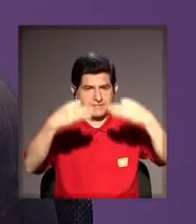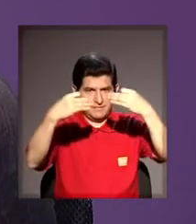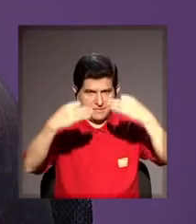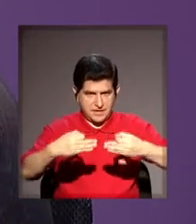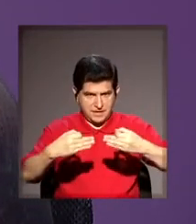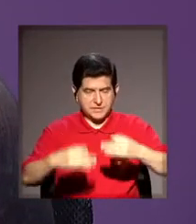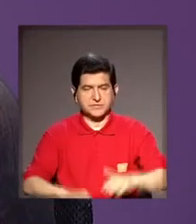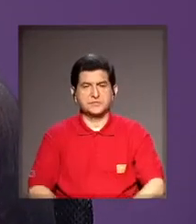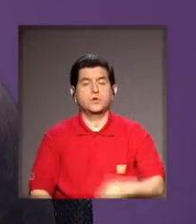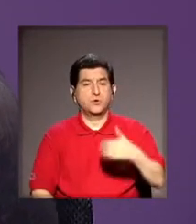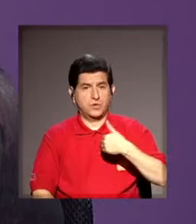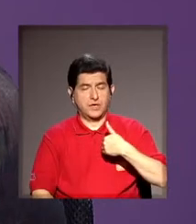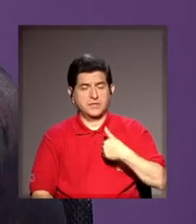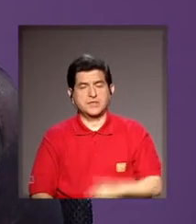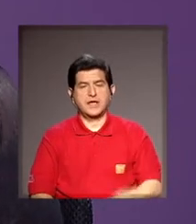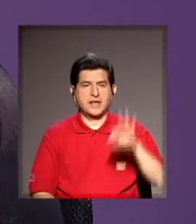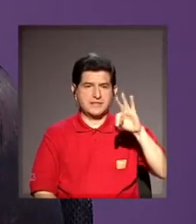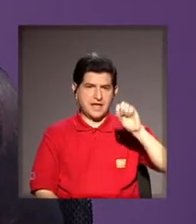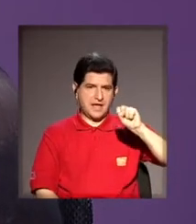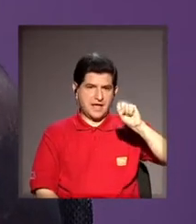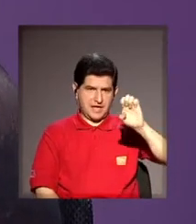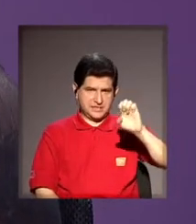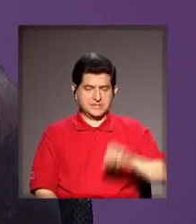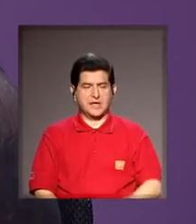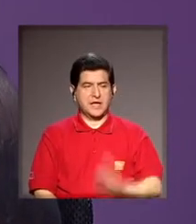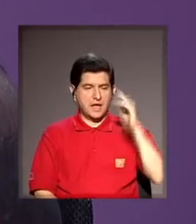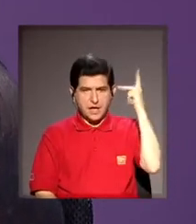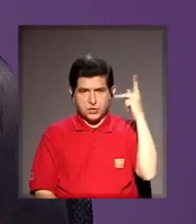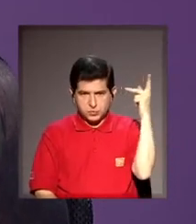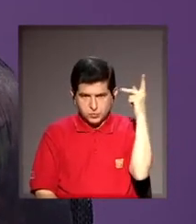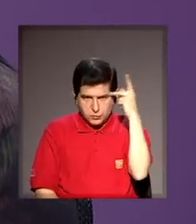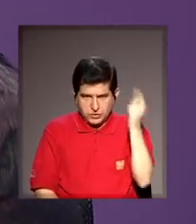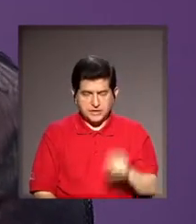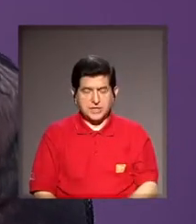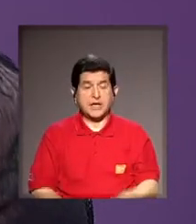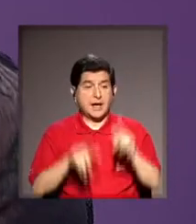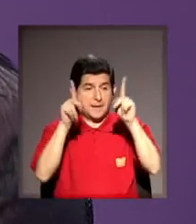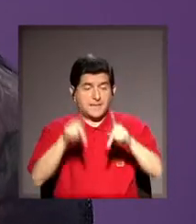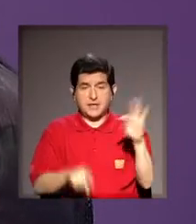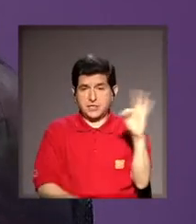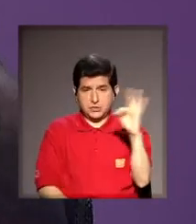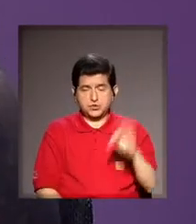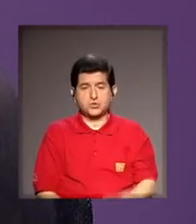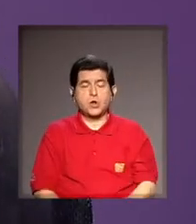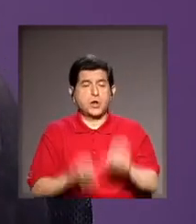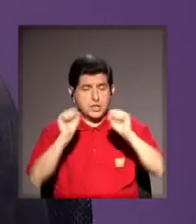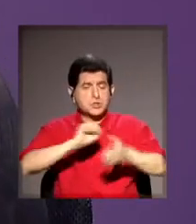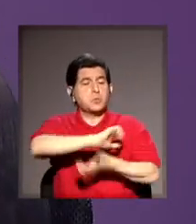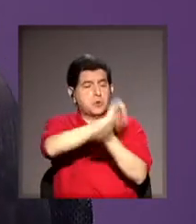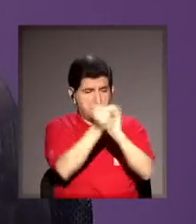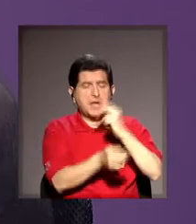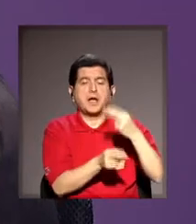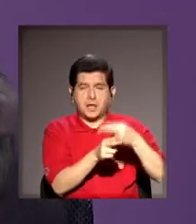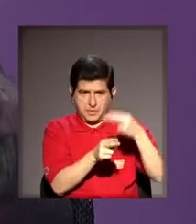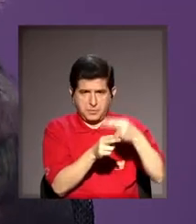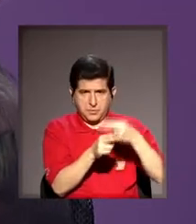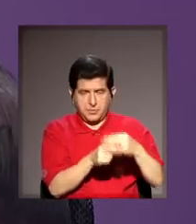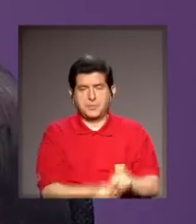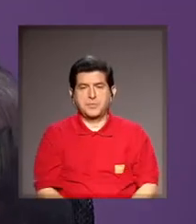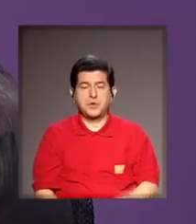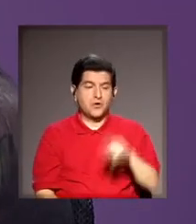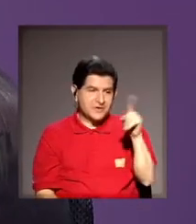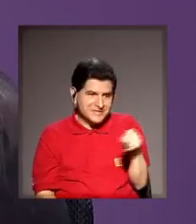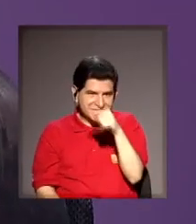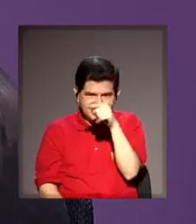tiene el tribunal supremo de elecciones o su política es a las personas trans se les puede cambiar el nombre se